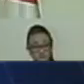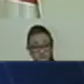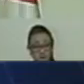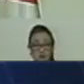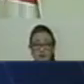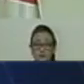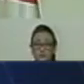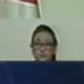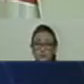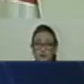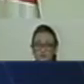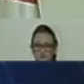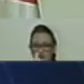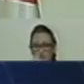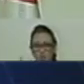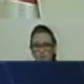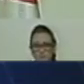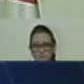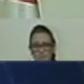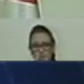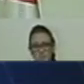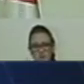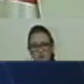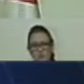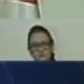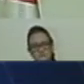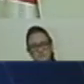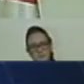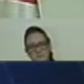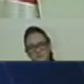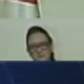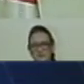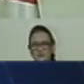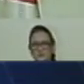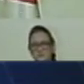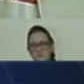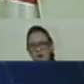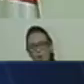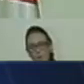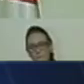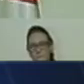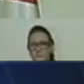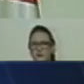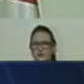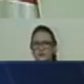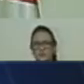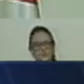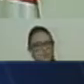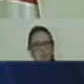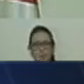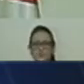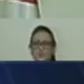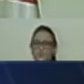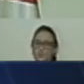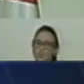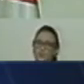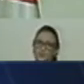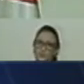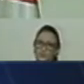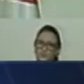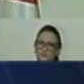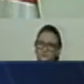se ha construido desde el año 2004 es el más perfecto, el más completo y es único en el mundo entero.